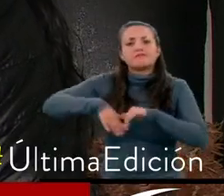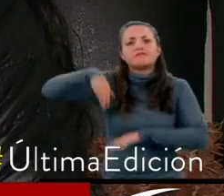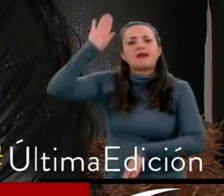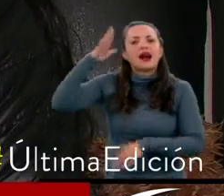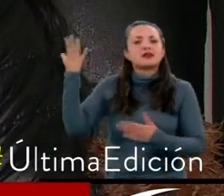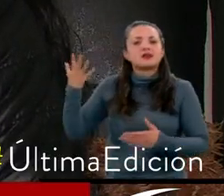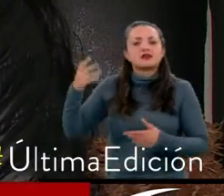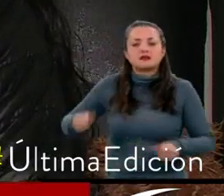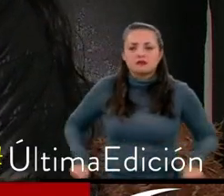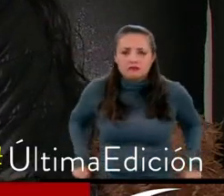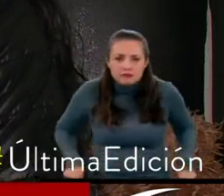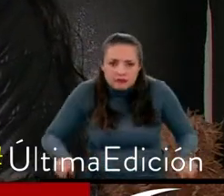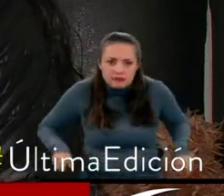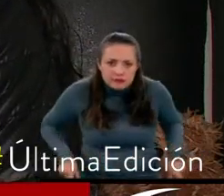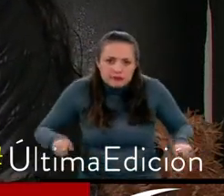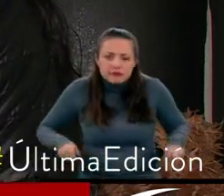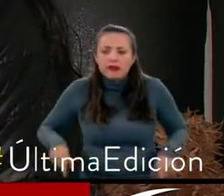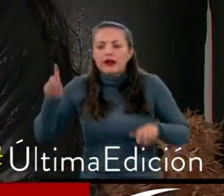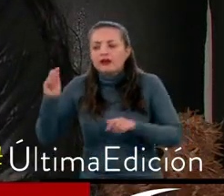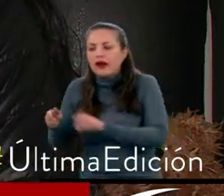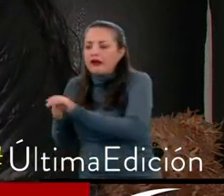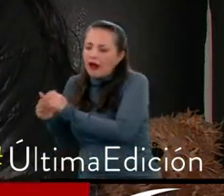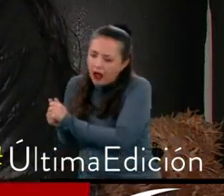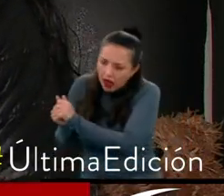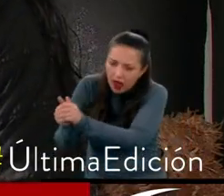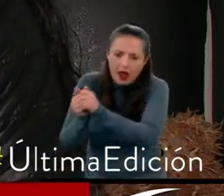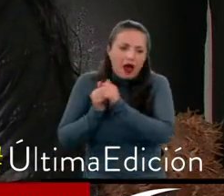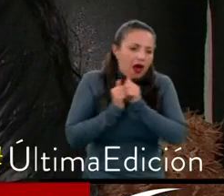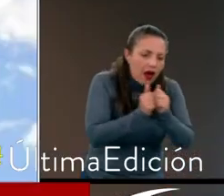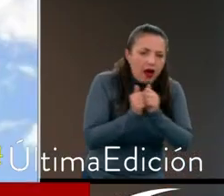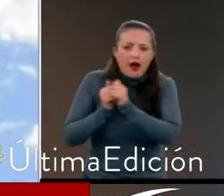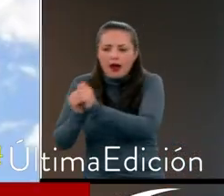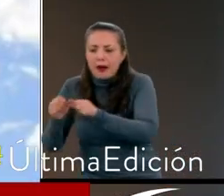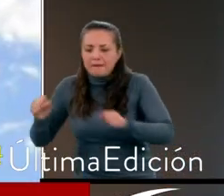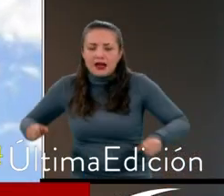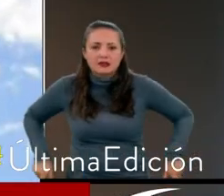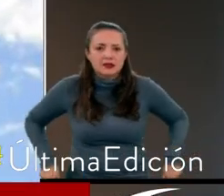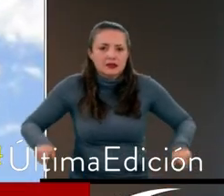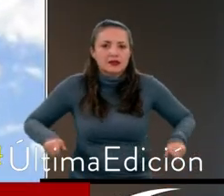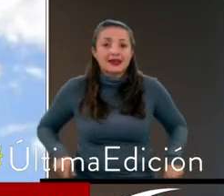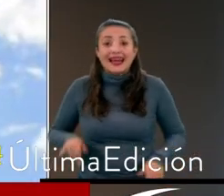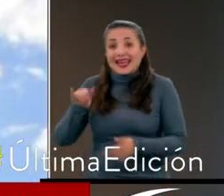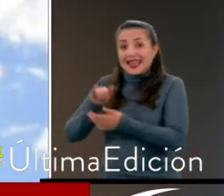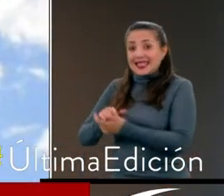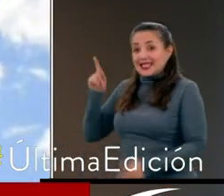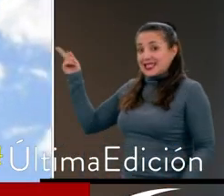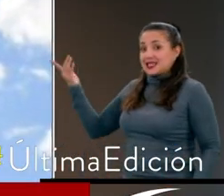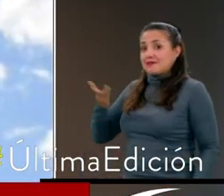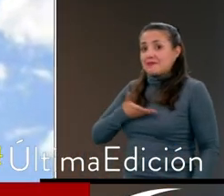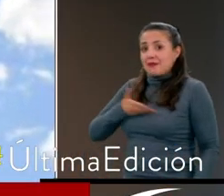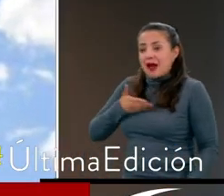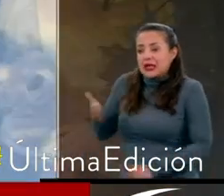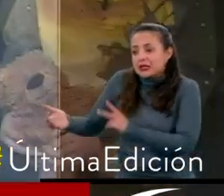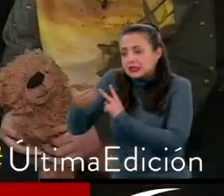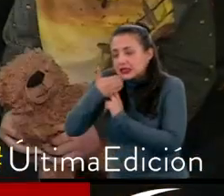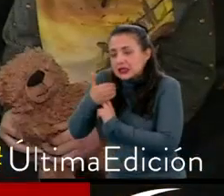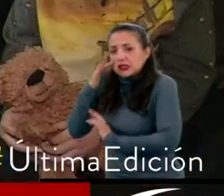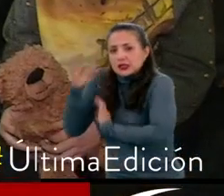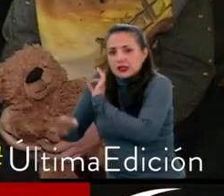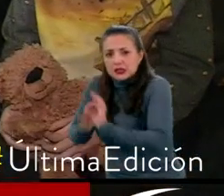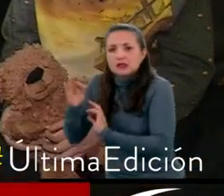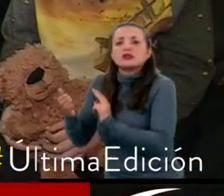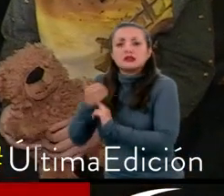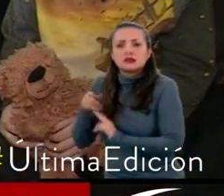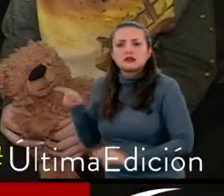del tiempo en sillas de ruedas, hay que llevarlas para todo lado, en sillas de ruedas. Ella es su mamá y protectora, quien día a día debe arreglárselas